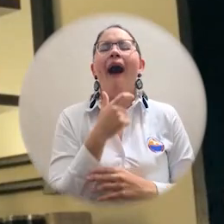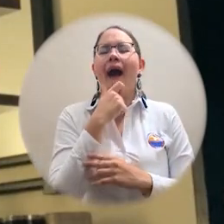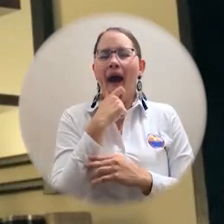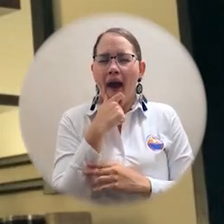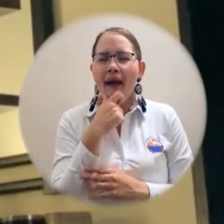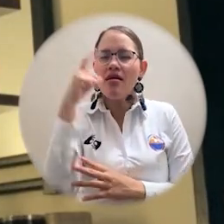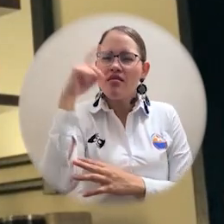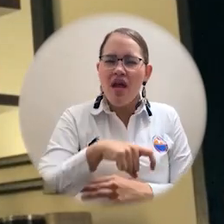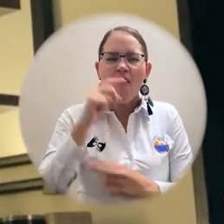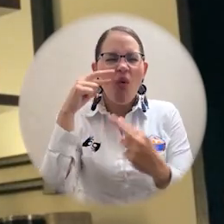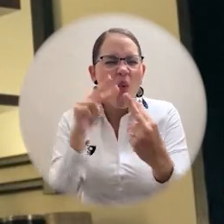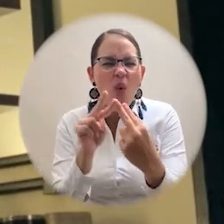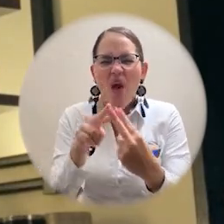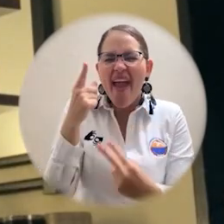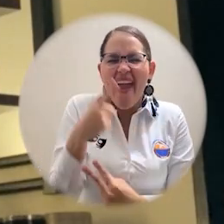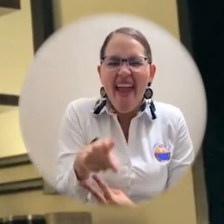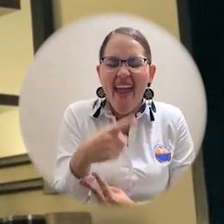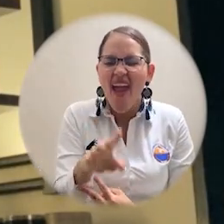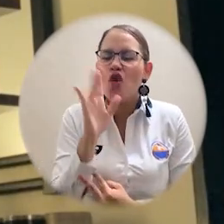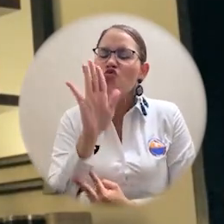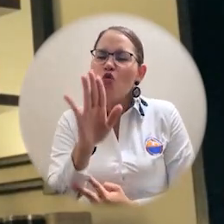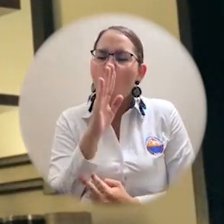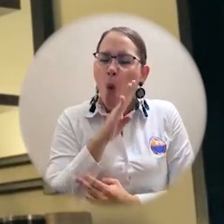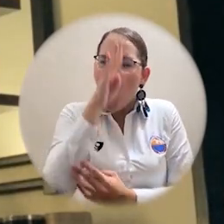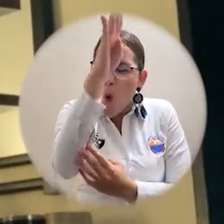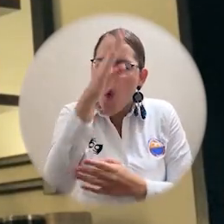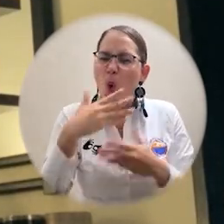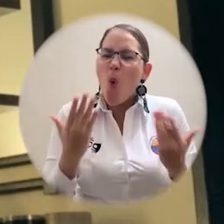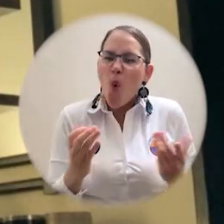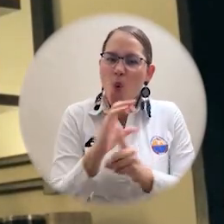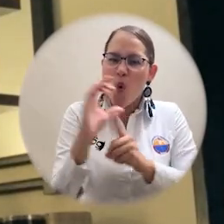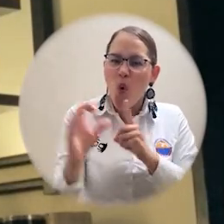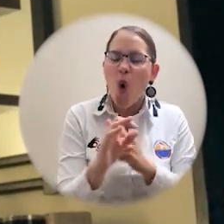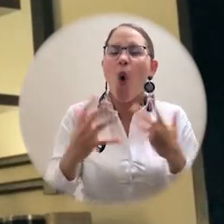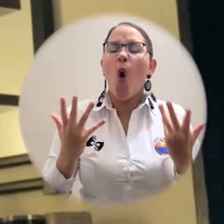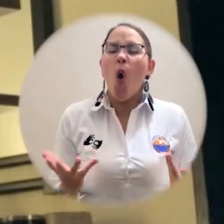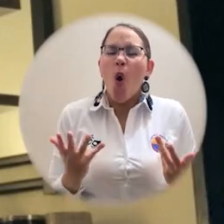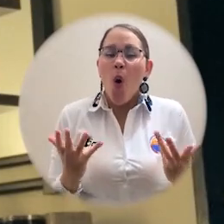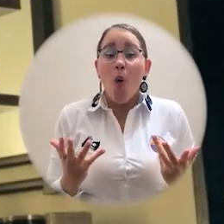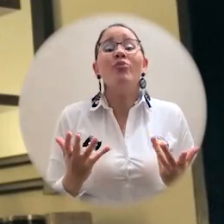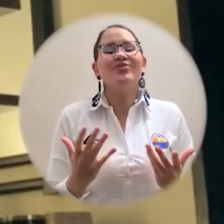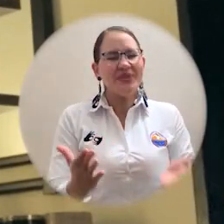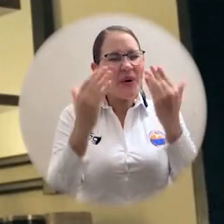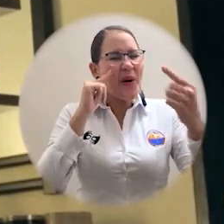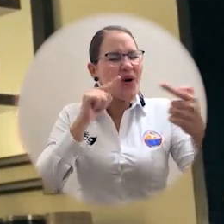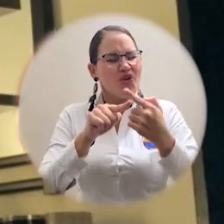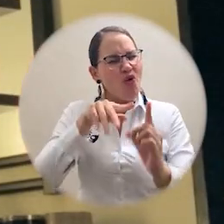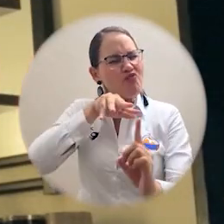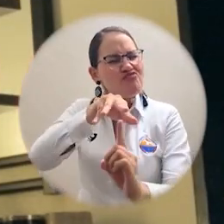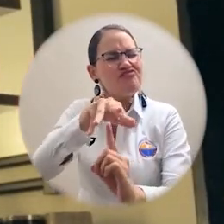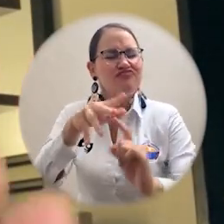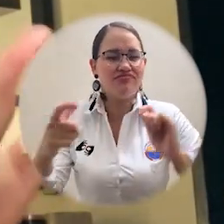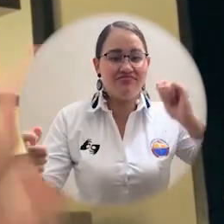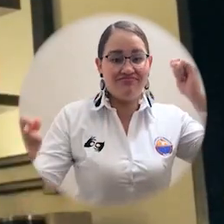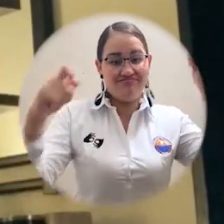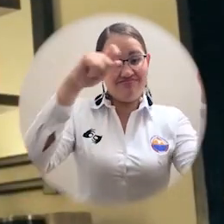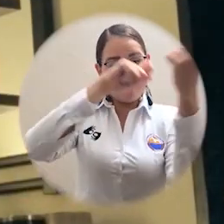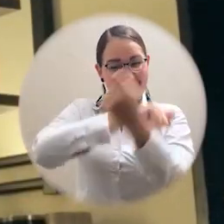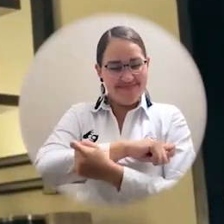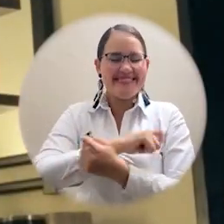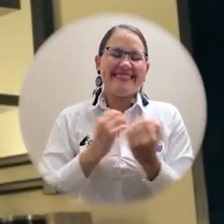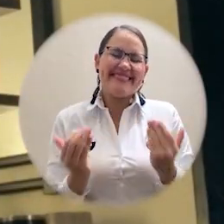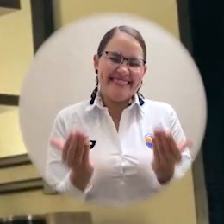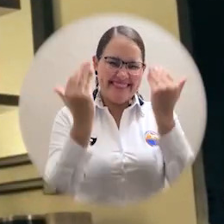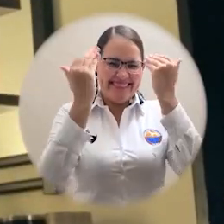líderes académicos humanistas que dinamicen procesos de transformación y